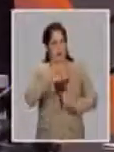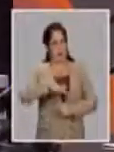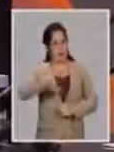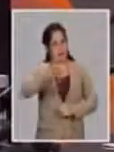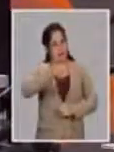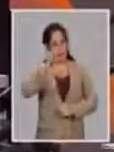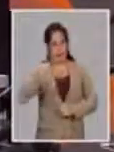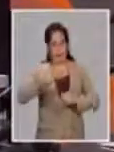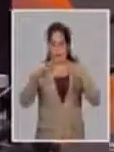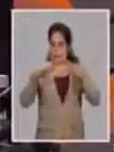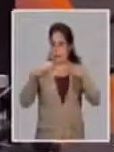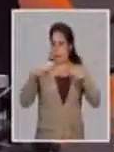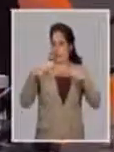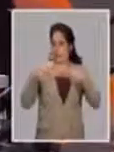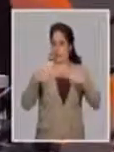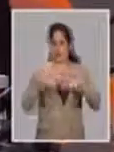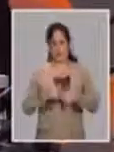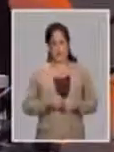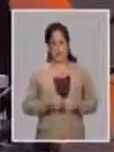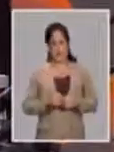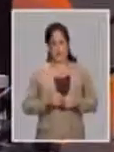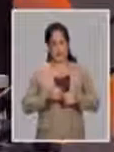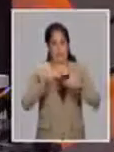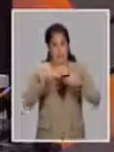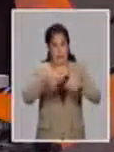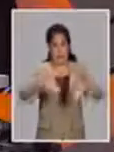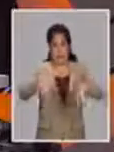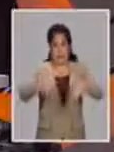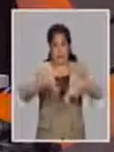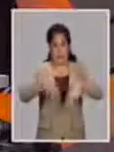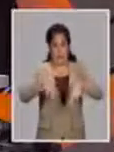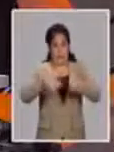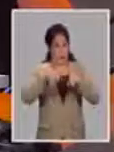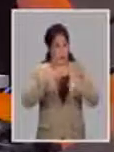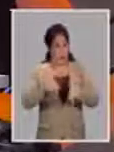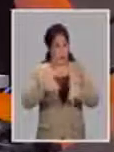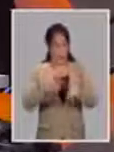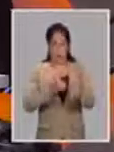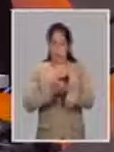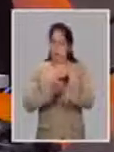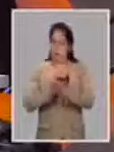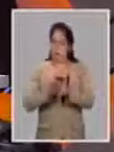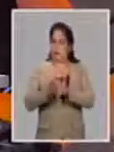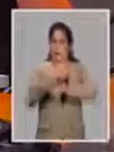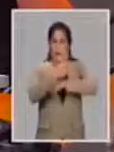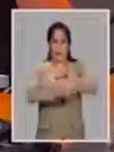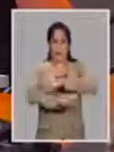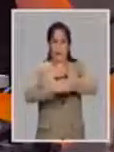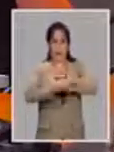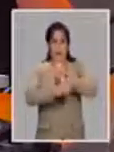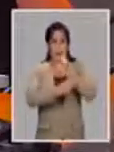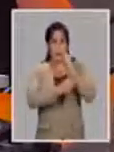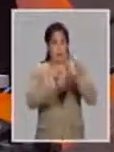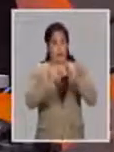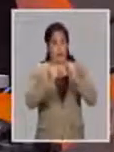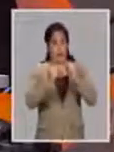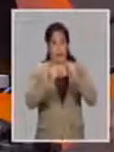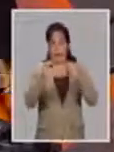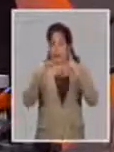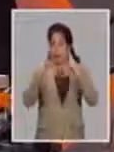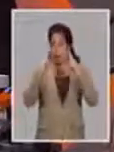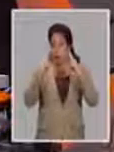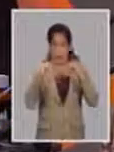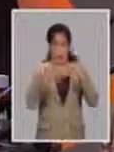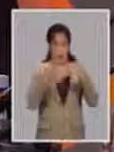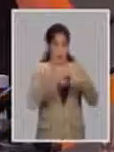Muy buenas tardes, estimados televidentes y radioyentes. En circunstancias en las que siguen siendo los países más poderosos